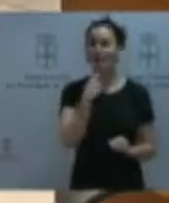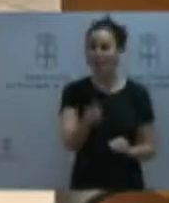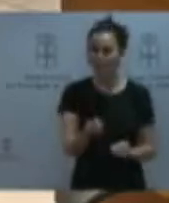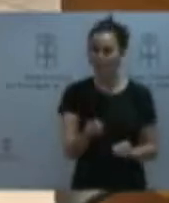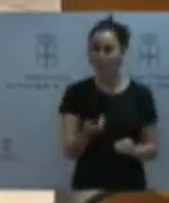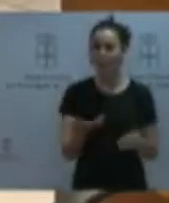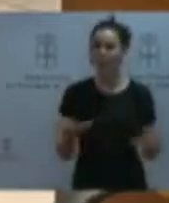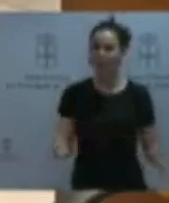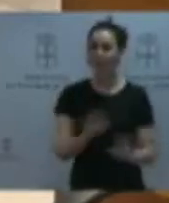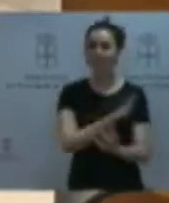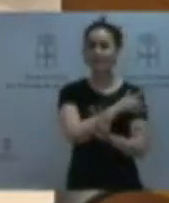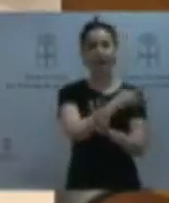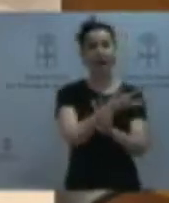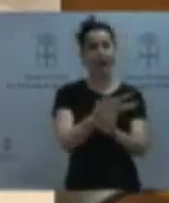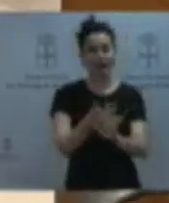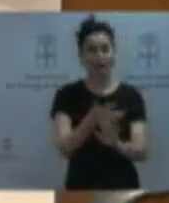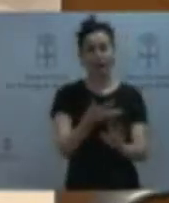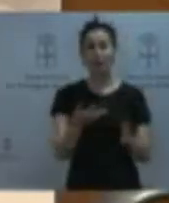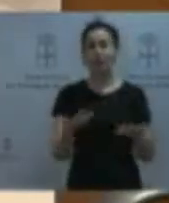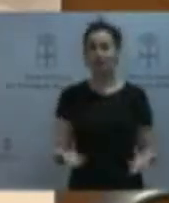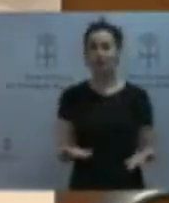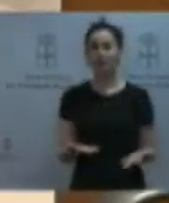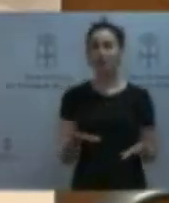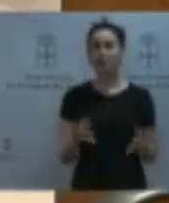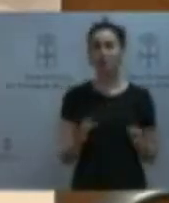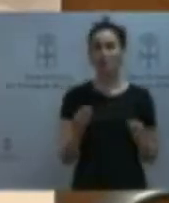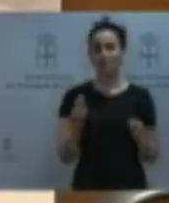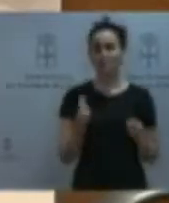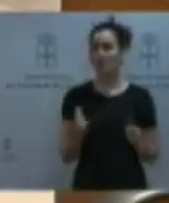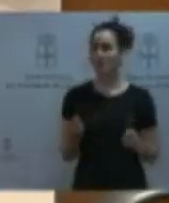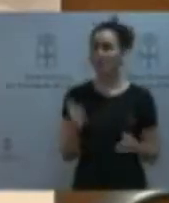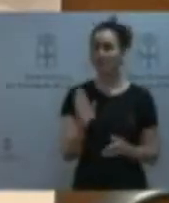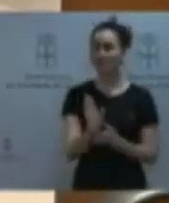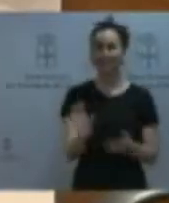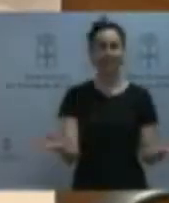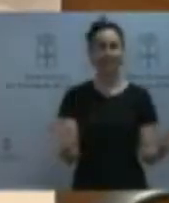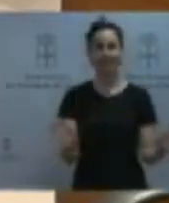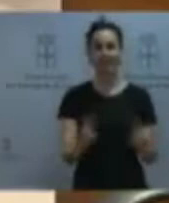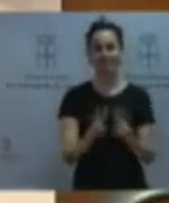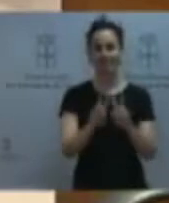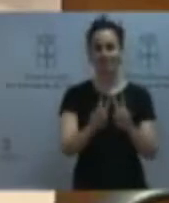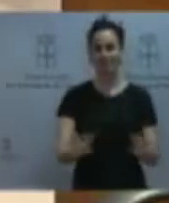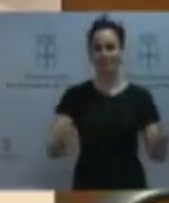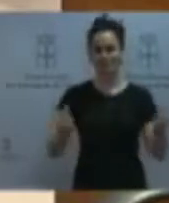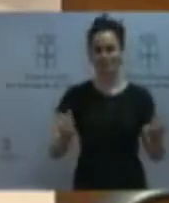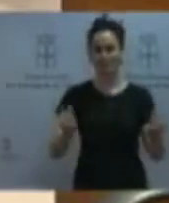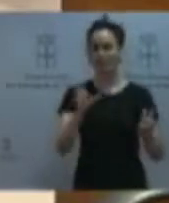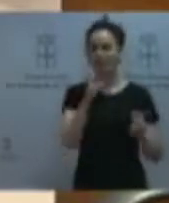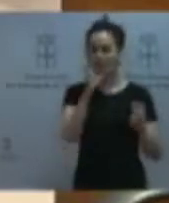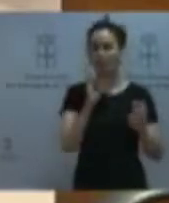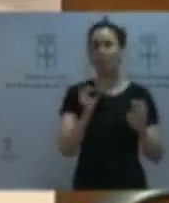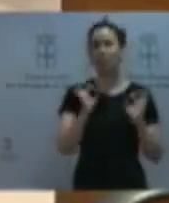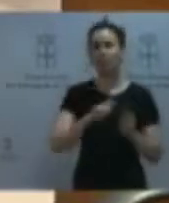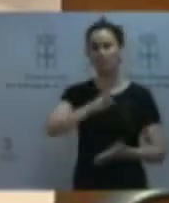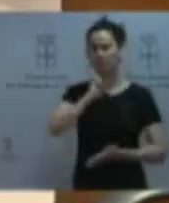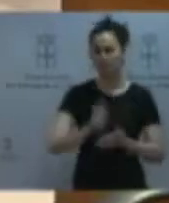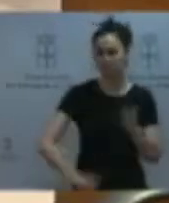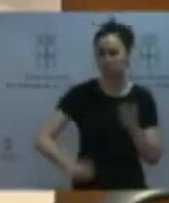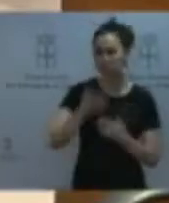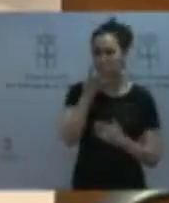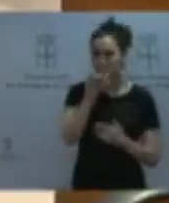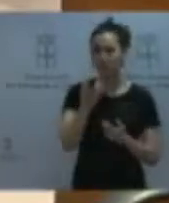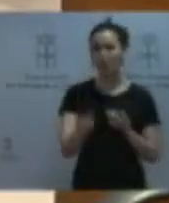haya planteado ninguna cuestión sobre la rigurosidad del control o del seguimiento que se realiza por parte de